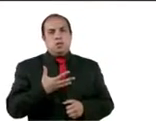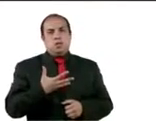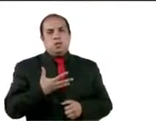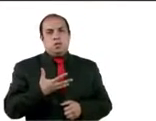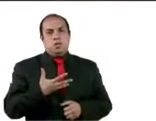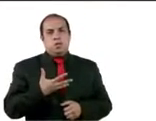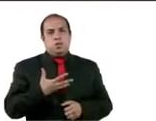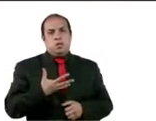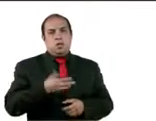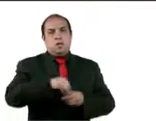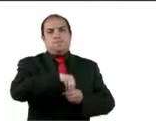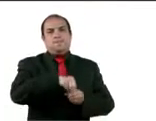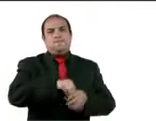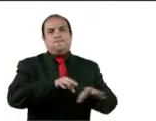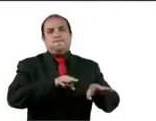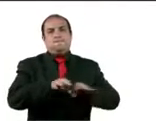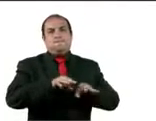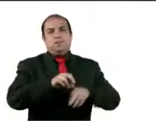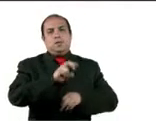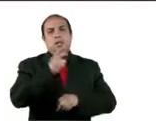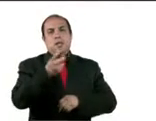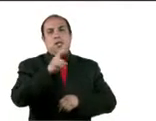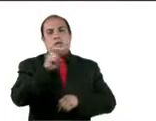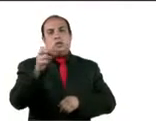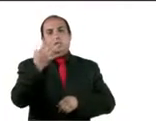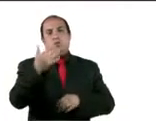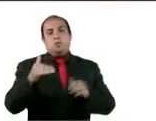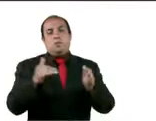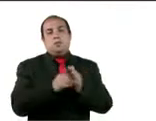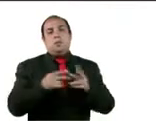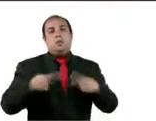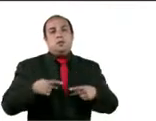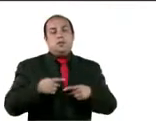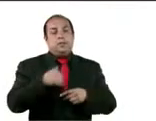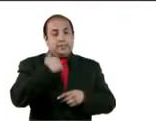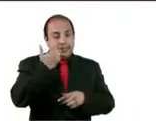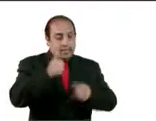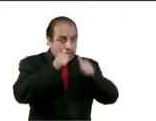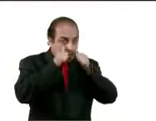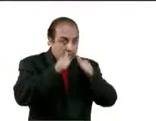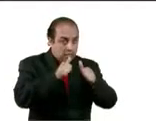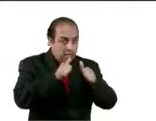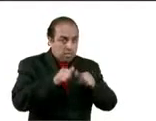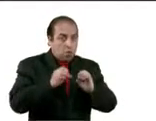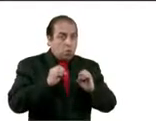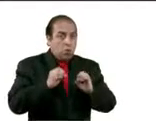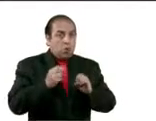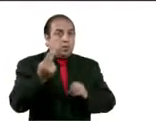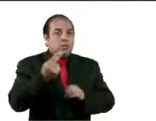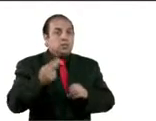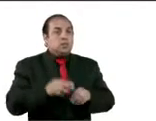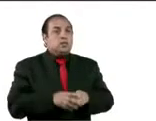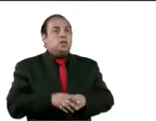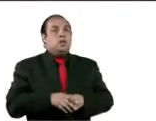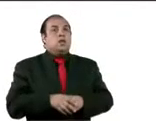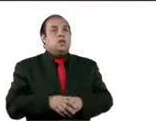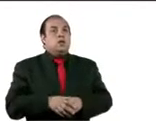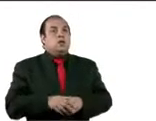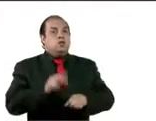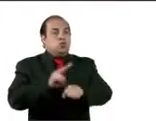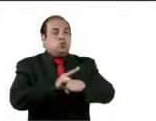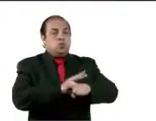trabajo por estas 250,000 personas que se están buscando atender o incluso buscan seguimiento a sus